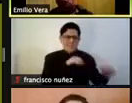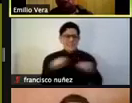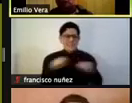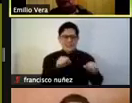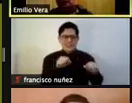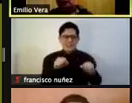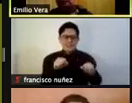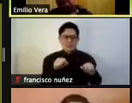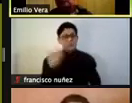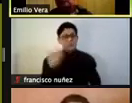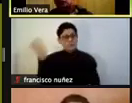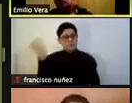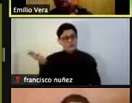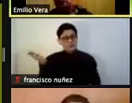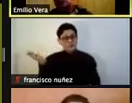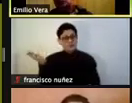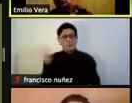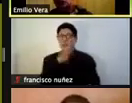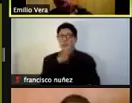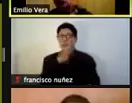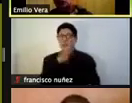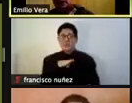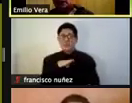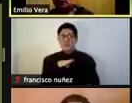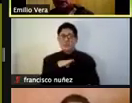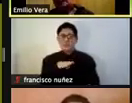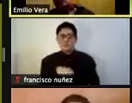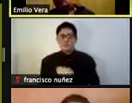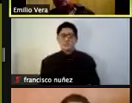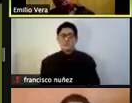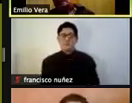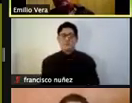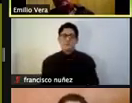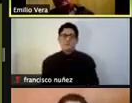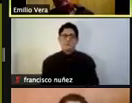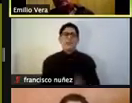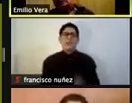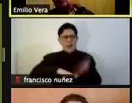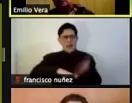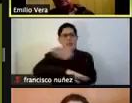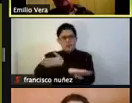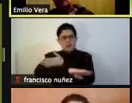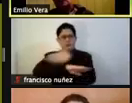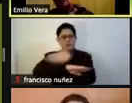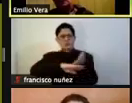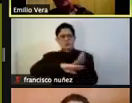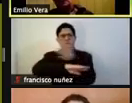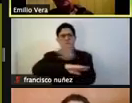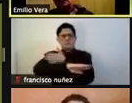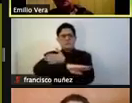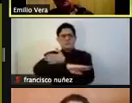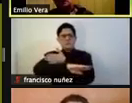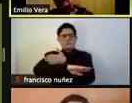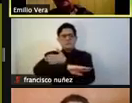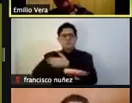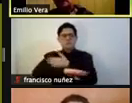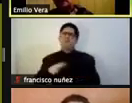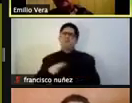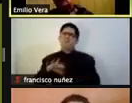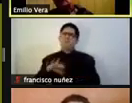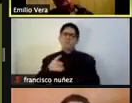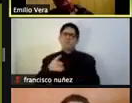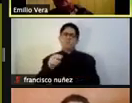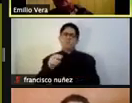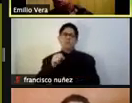¿no es cierto? Anteriormente, hace bueno, no sé, algunas décadas atrás, ¿no es cierto? Había los sonares, que eran los